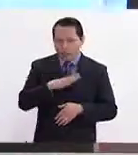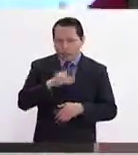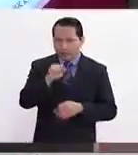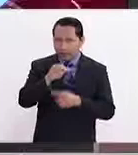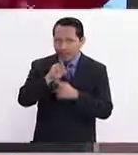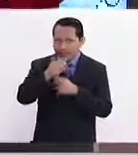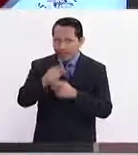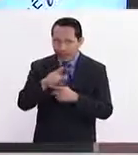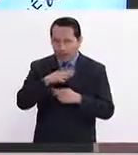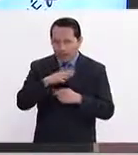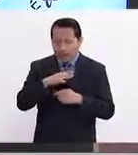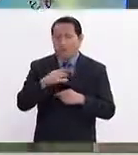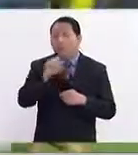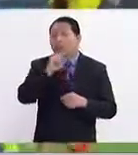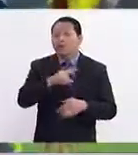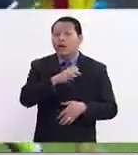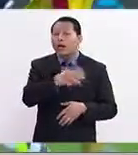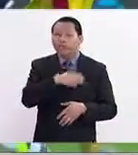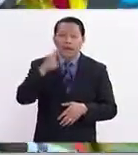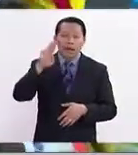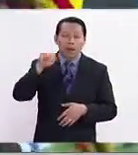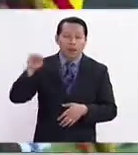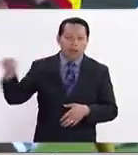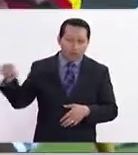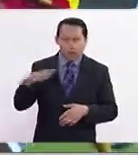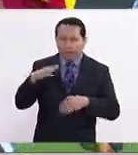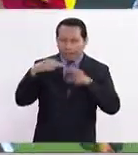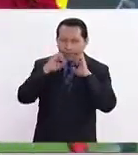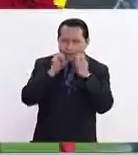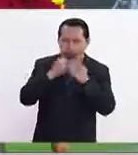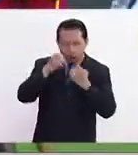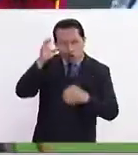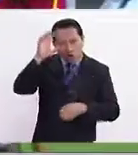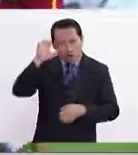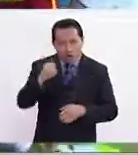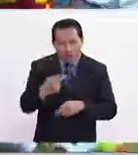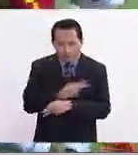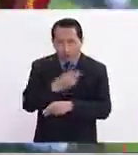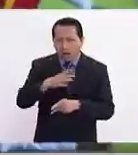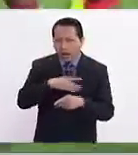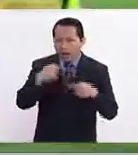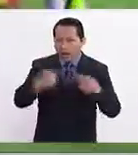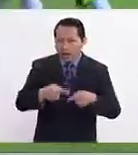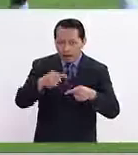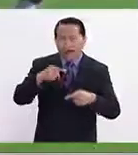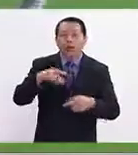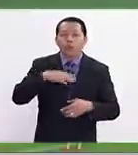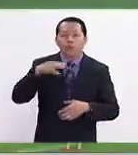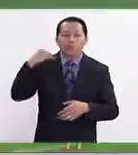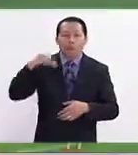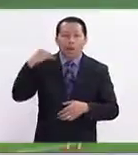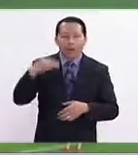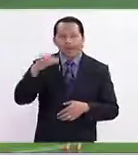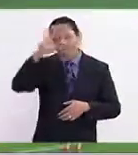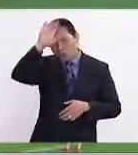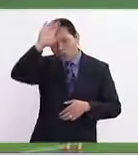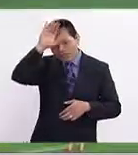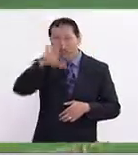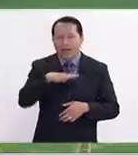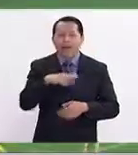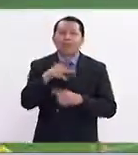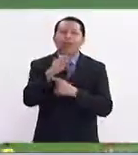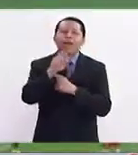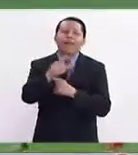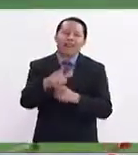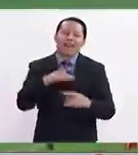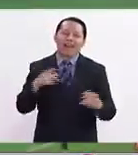Cerro del Quinceo. En la capital michoacana viajamos hasta el Estadio Morelos para ver lo que sucedió en el encuentro entre Morelia y Monterrey. Había penal, falta en el área de